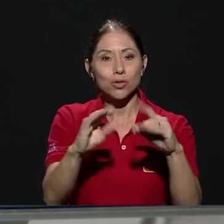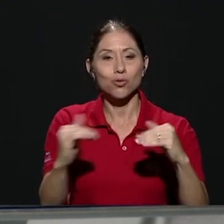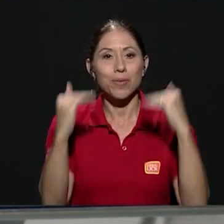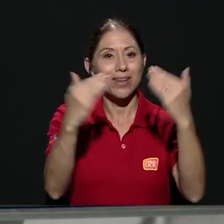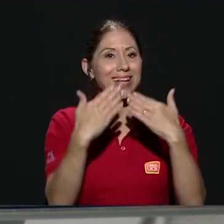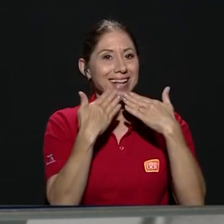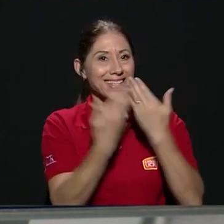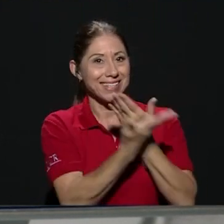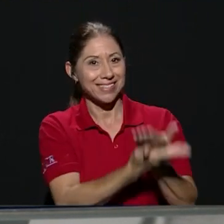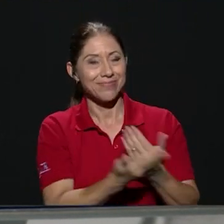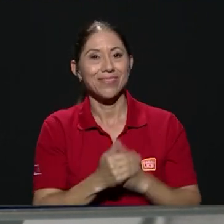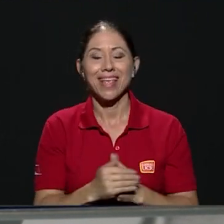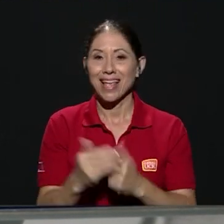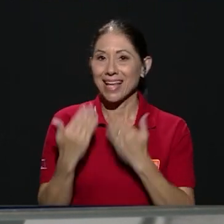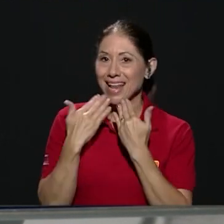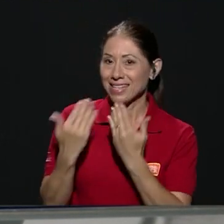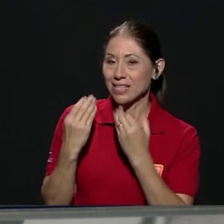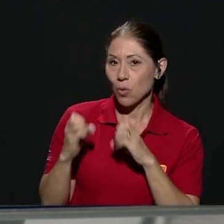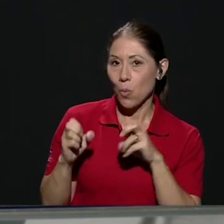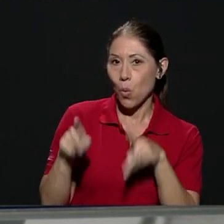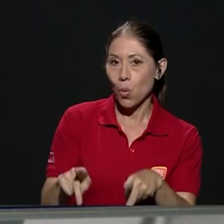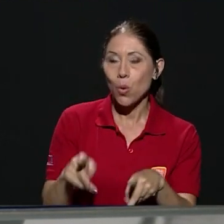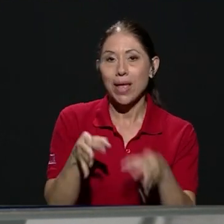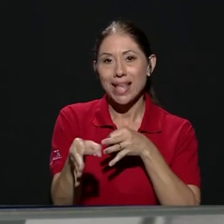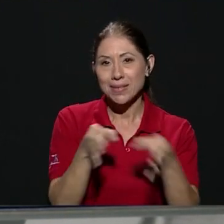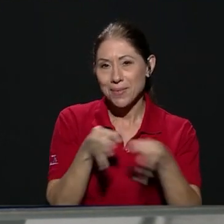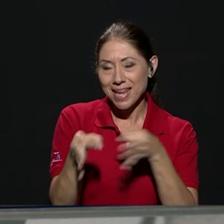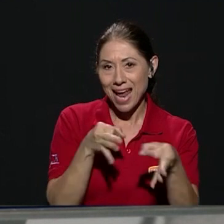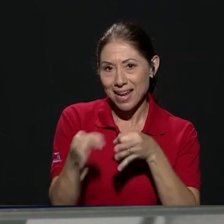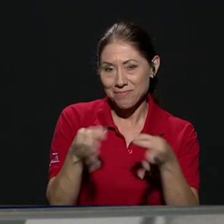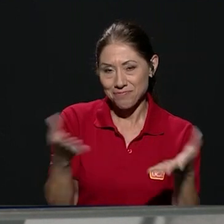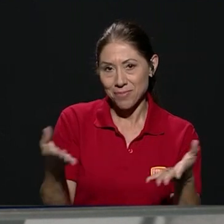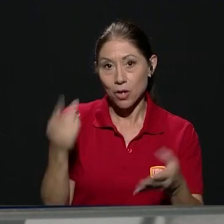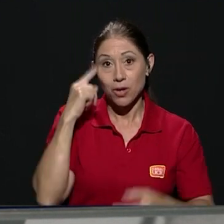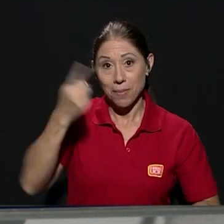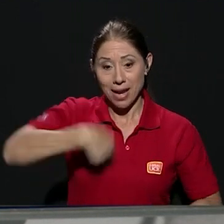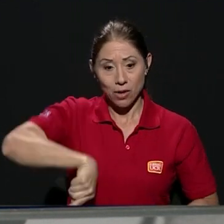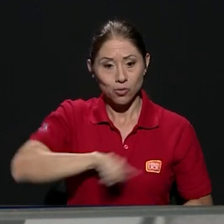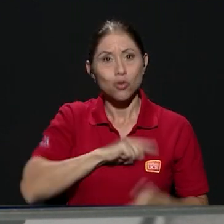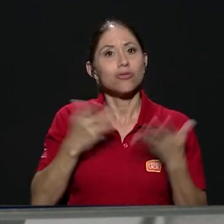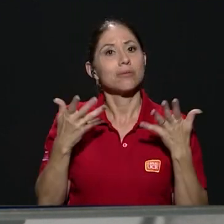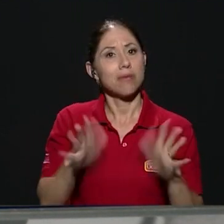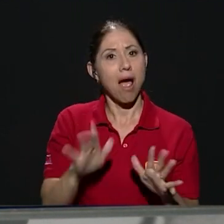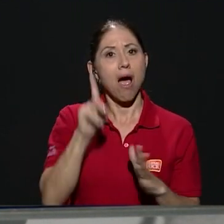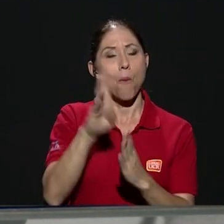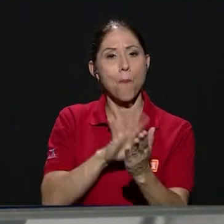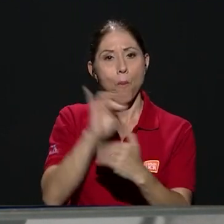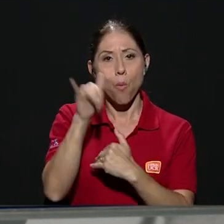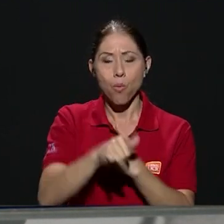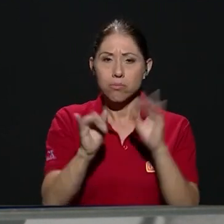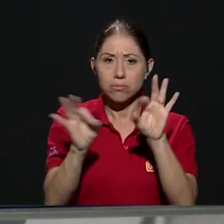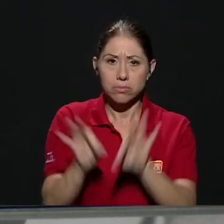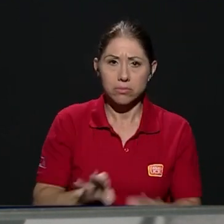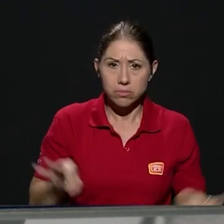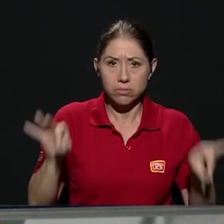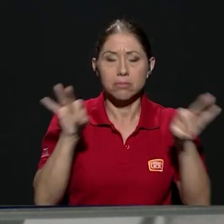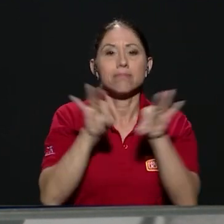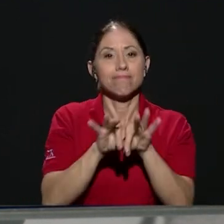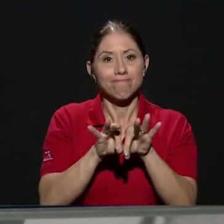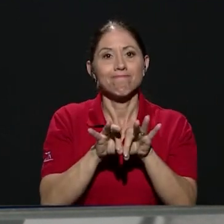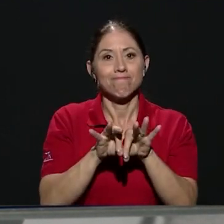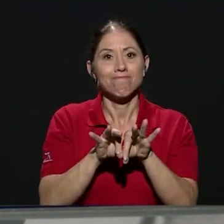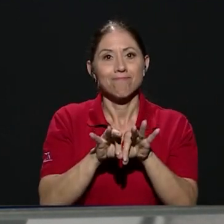nosotros. Muchas gracias por la oportunidad de poder explicar lo que para nosotros se ha convertido en un proyecto muy importante, que